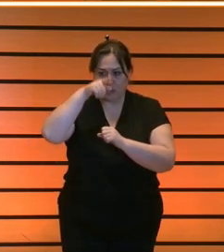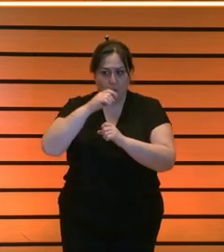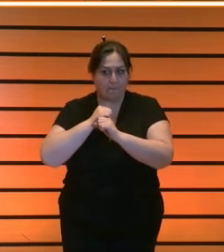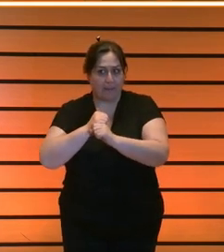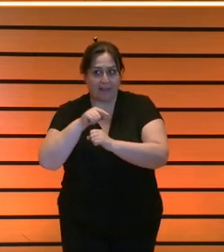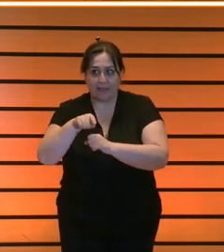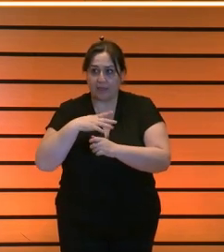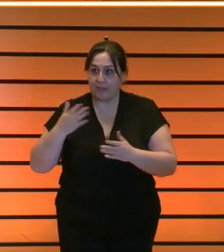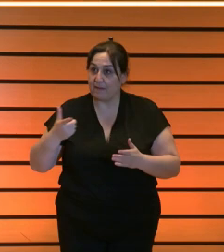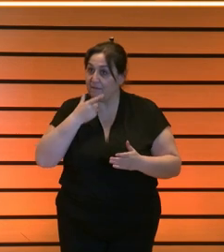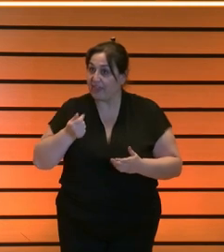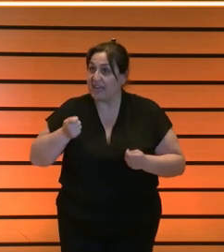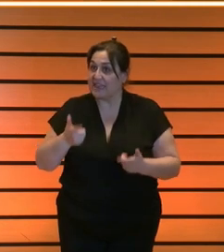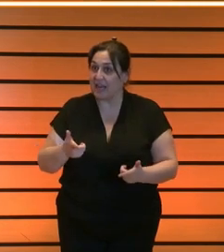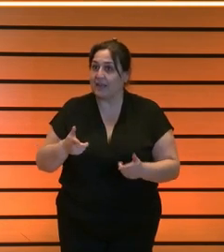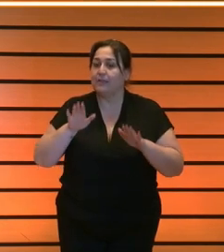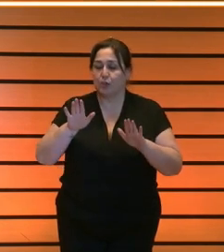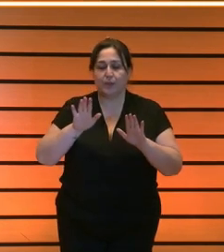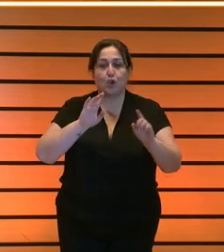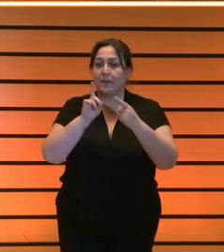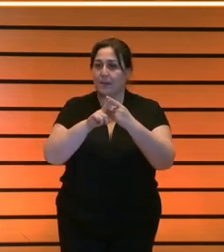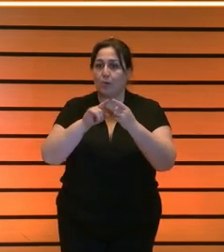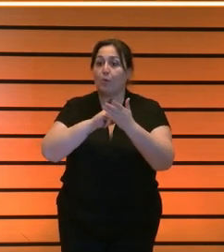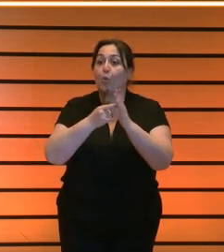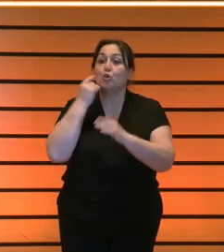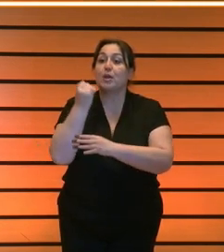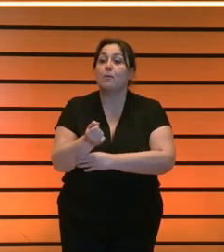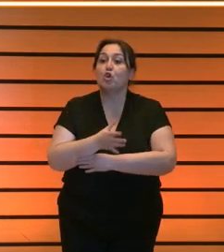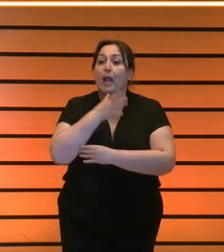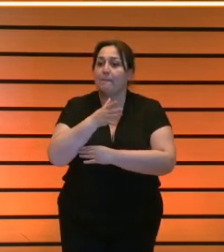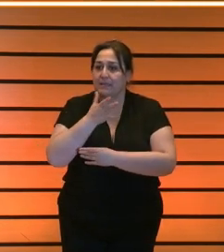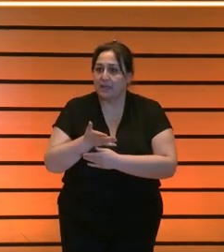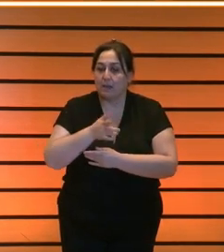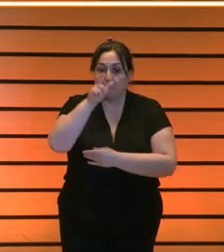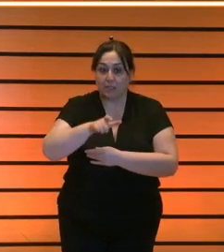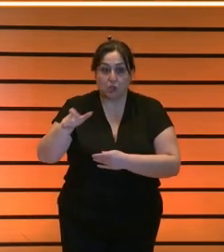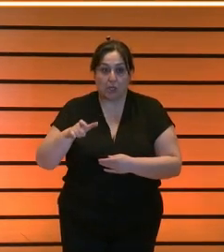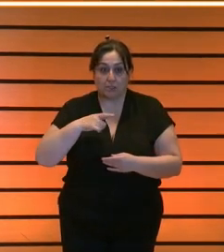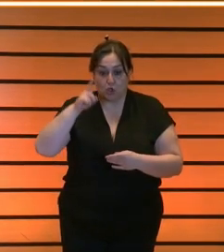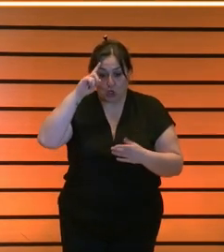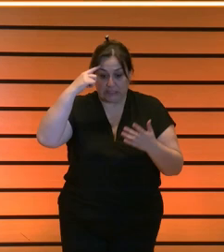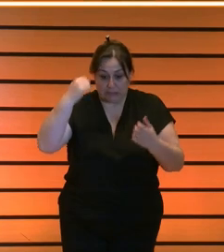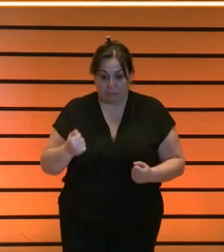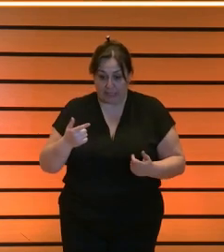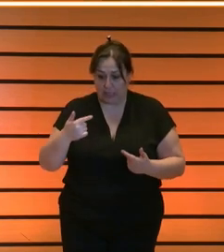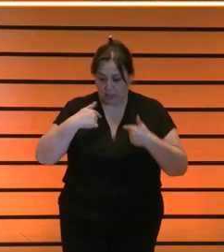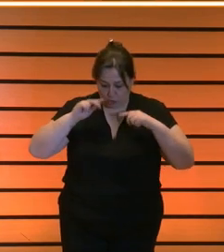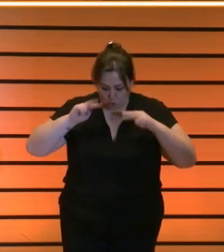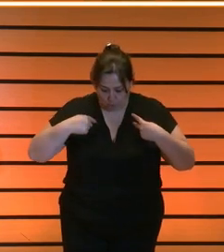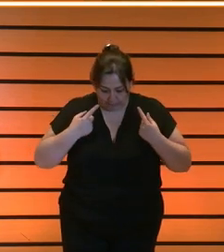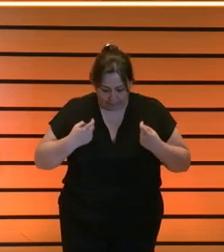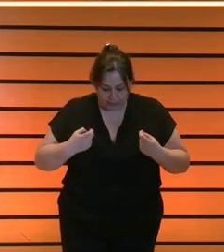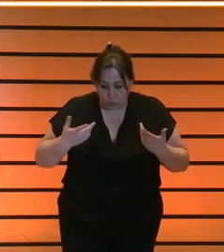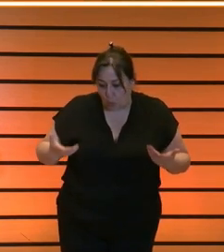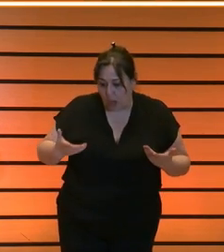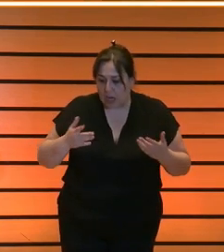primero qué pasa con los productos de apoyo Pues los que las personas no tienen por qué ser expertas en lo que les viene bien y que